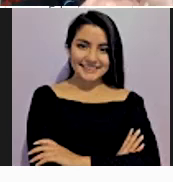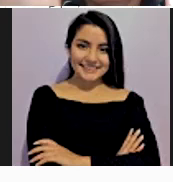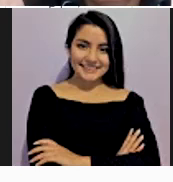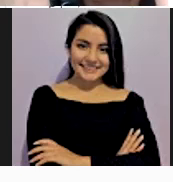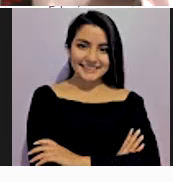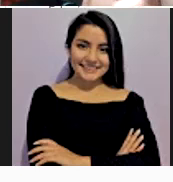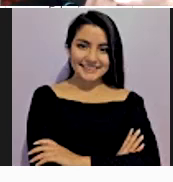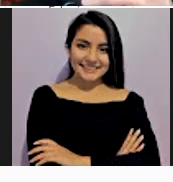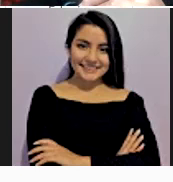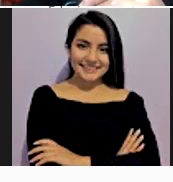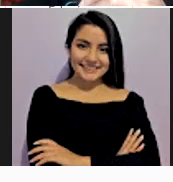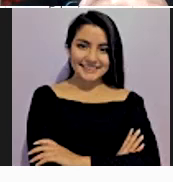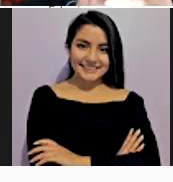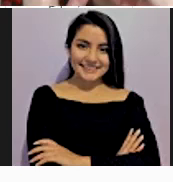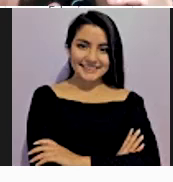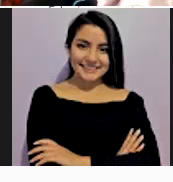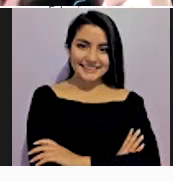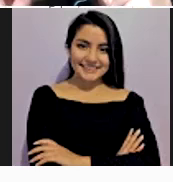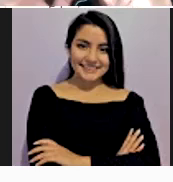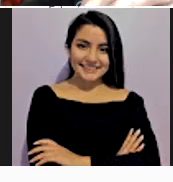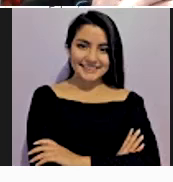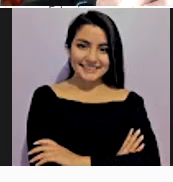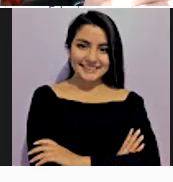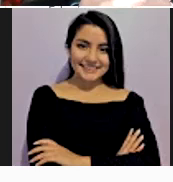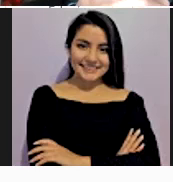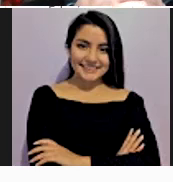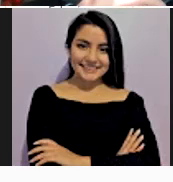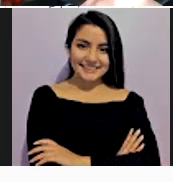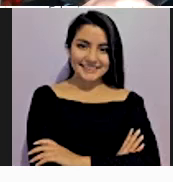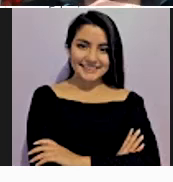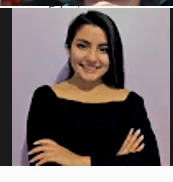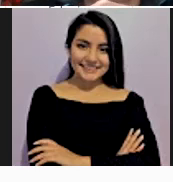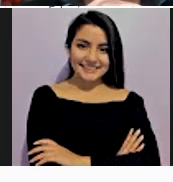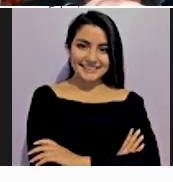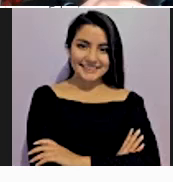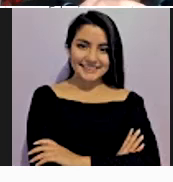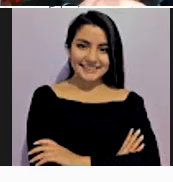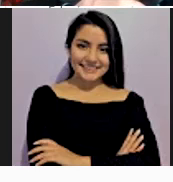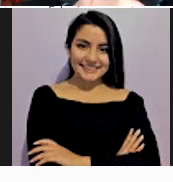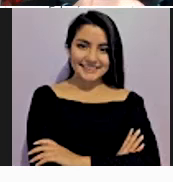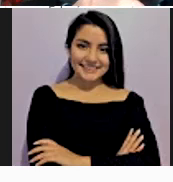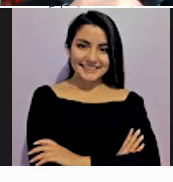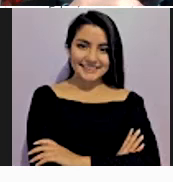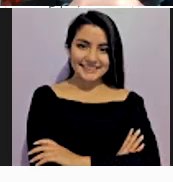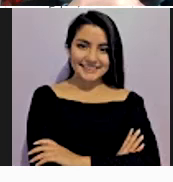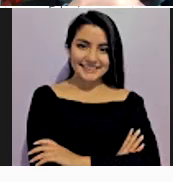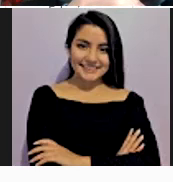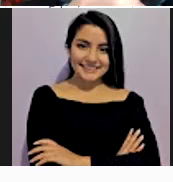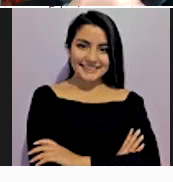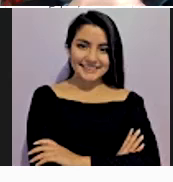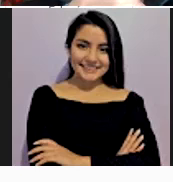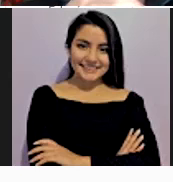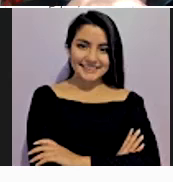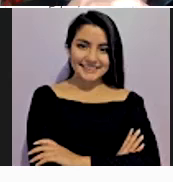O los dos podría ser de pronto, ¿no? Pero la pregunta es esa, la que pongo yo. Para el estudio en embalses es muy importante conocer el gasto sólido